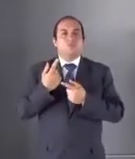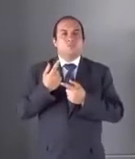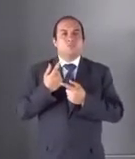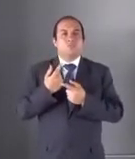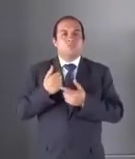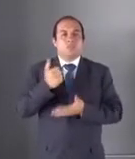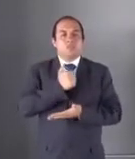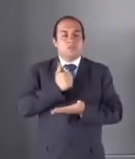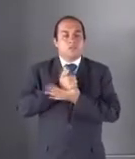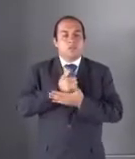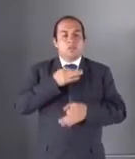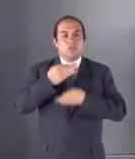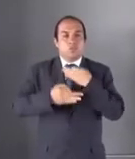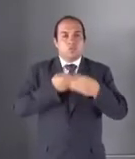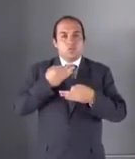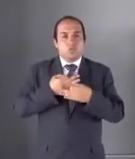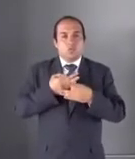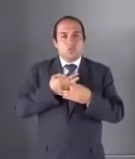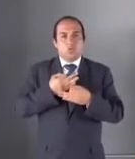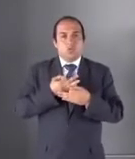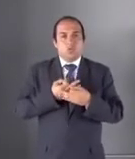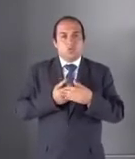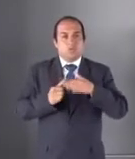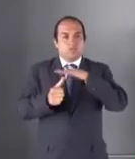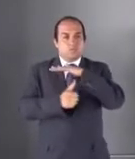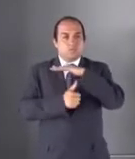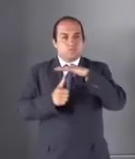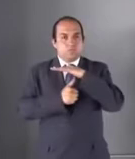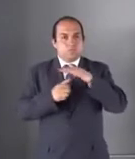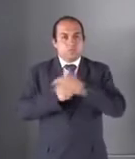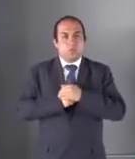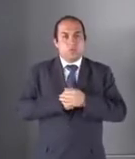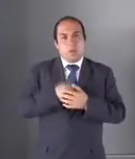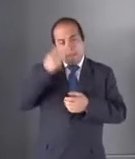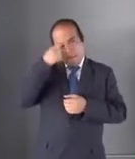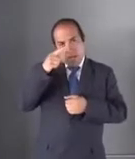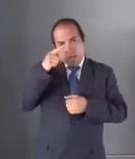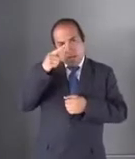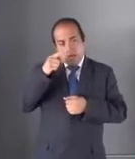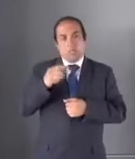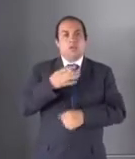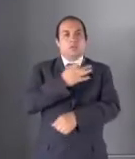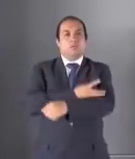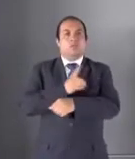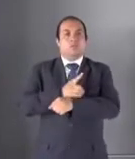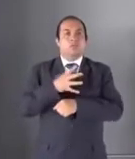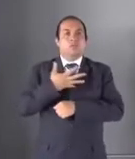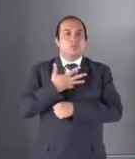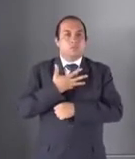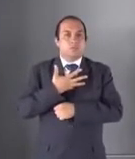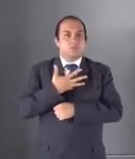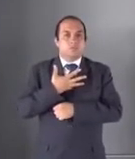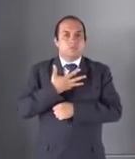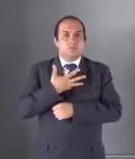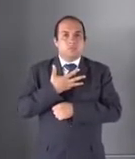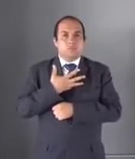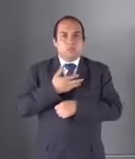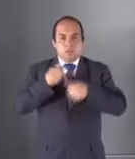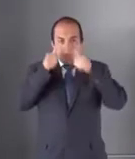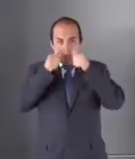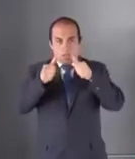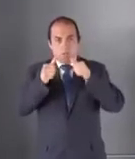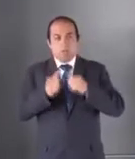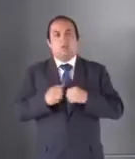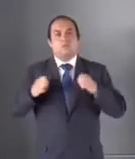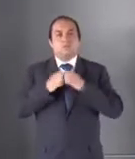estuvieron resguardados, y es un ejemplo de la coordinación que hay de la atención a la pandemia